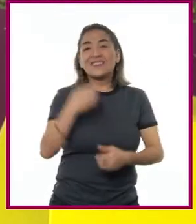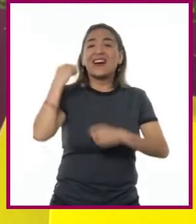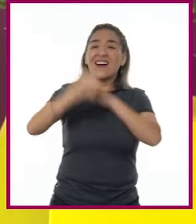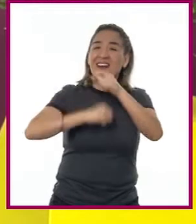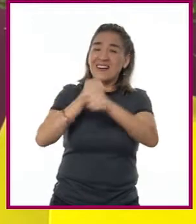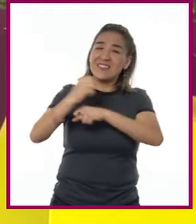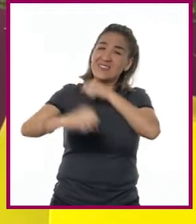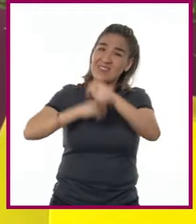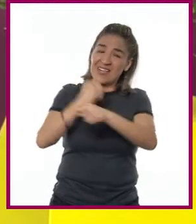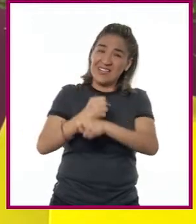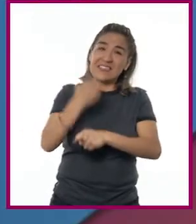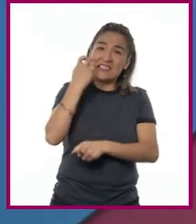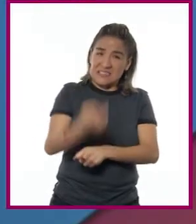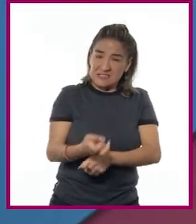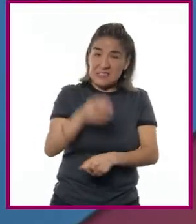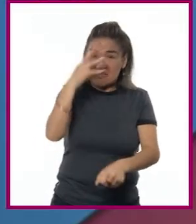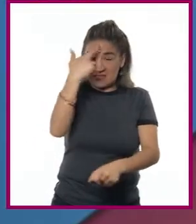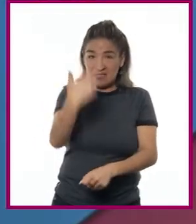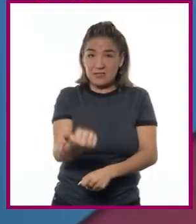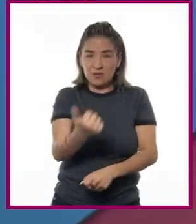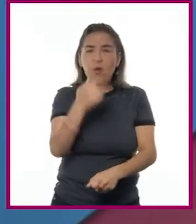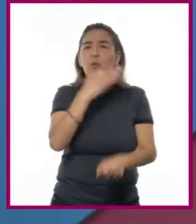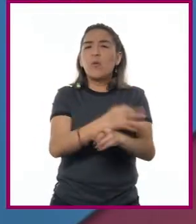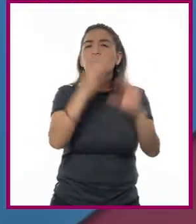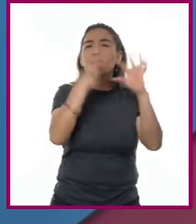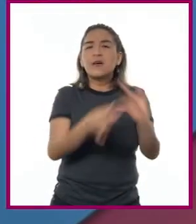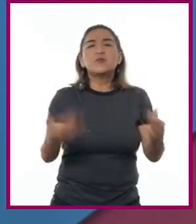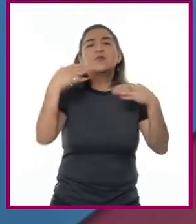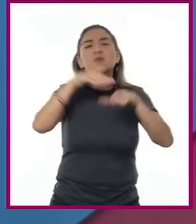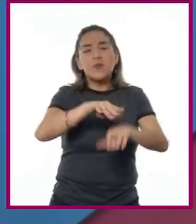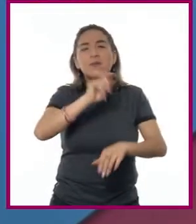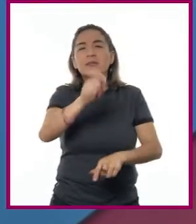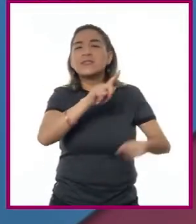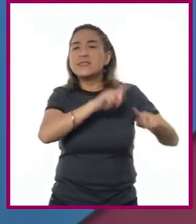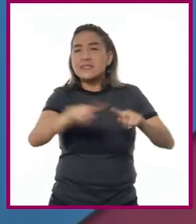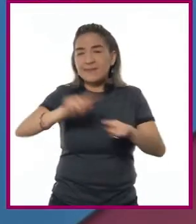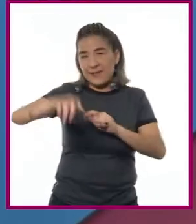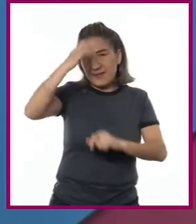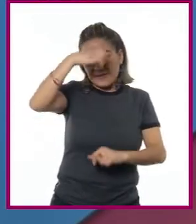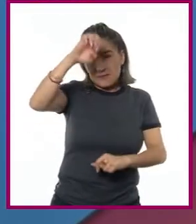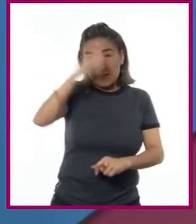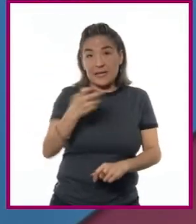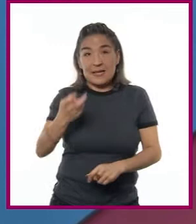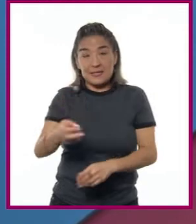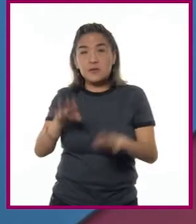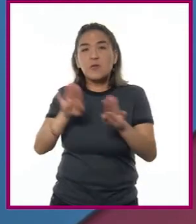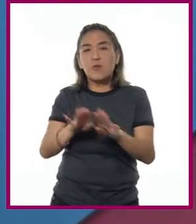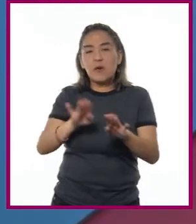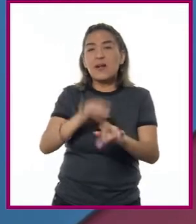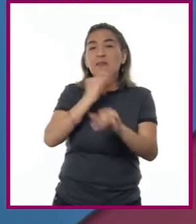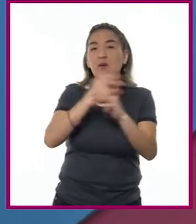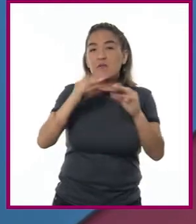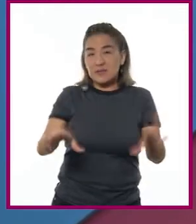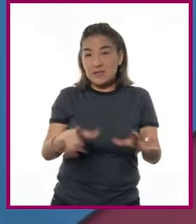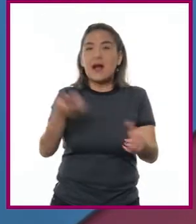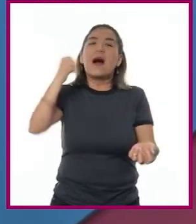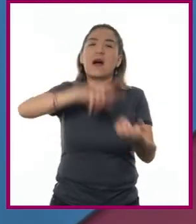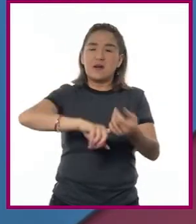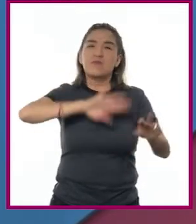décadas. Por ello, hablaremos sobre diferentes experiencias de rendición de cuentas a nivel